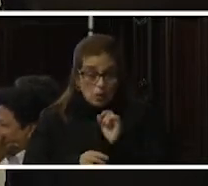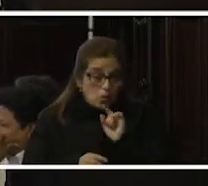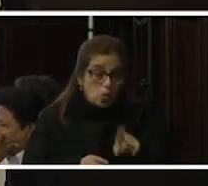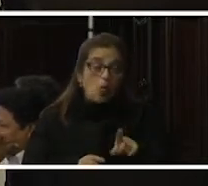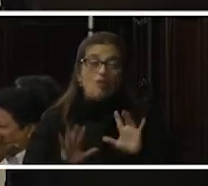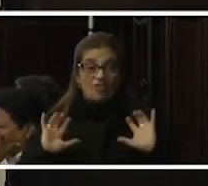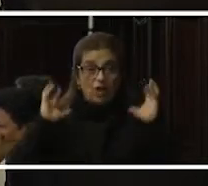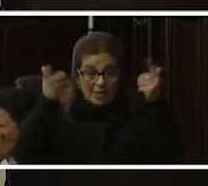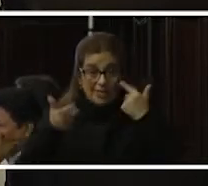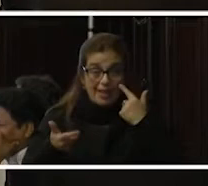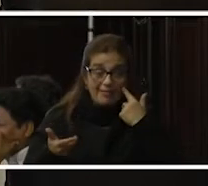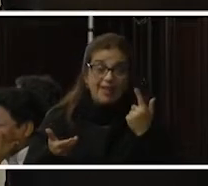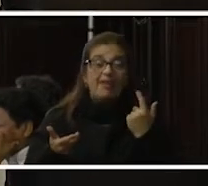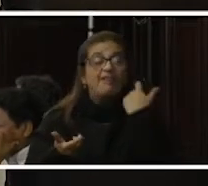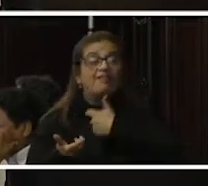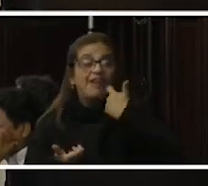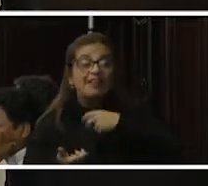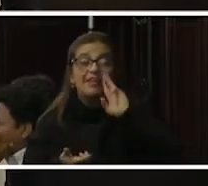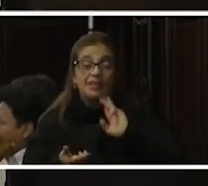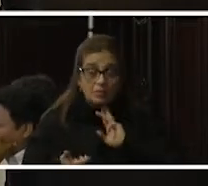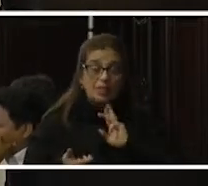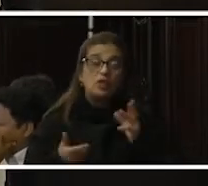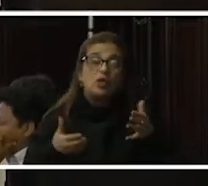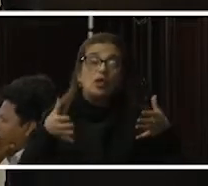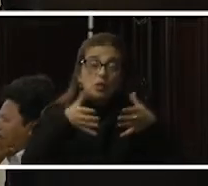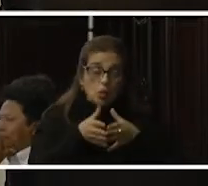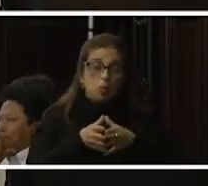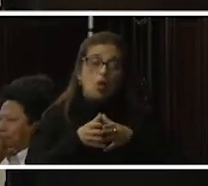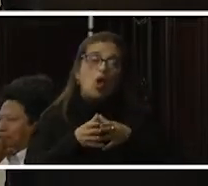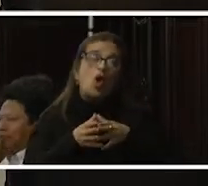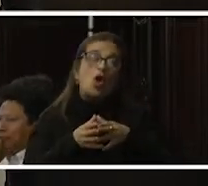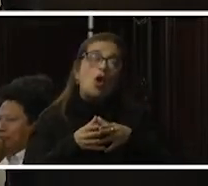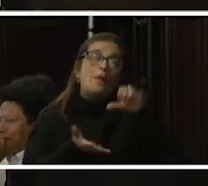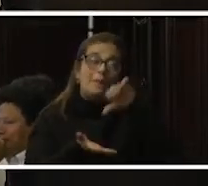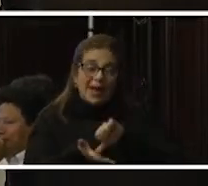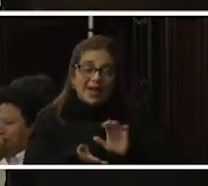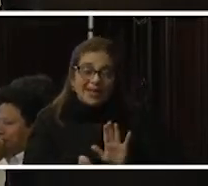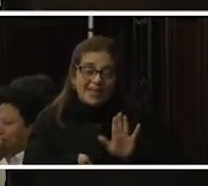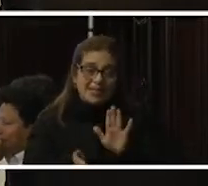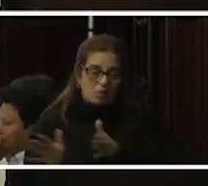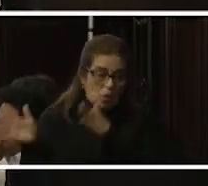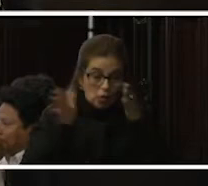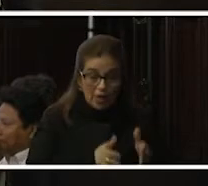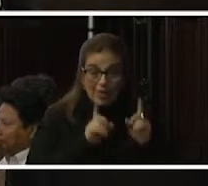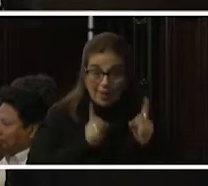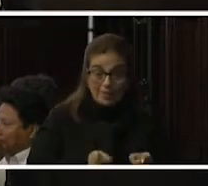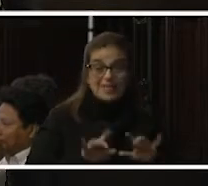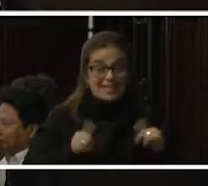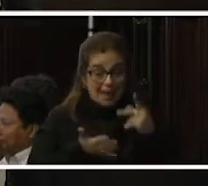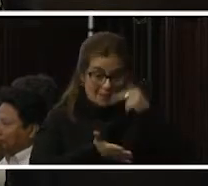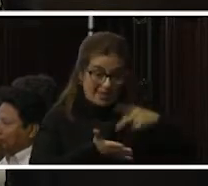violencia, su derecho a un nombre, identidad, nacionalidad. Por otro, el Estado tiene planificado